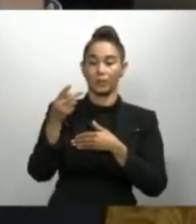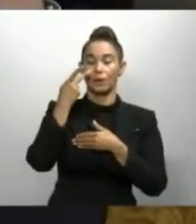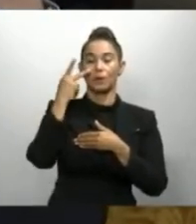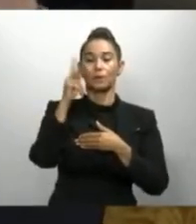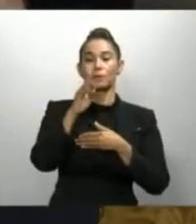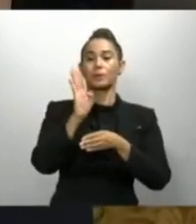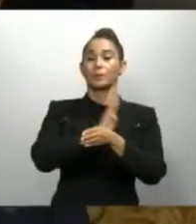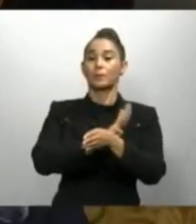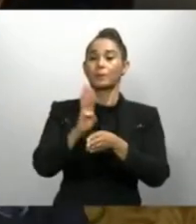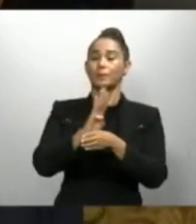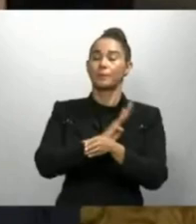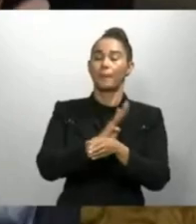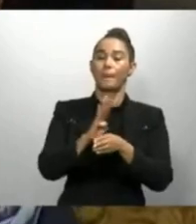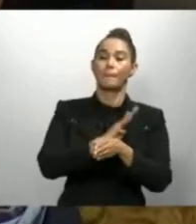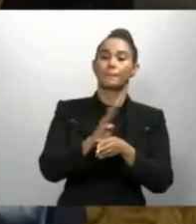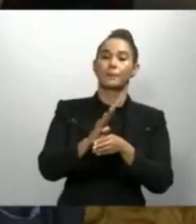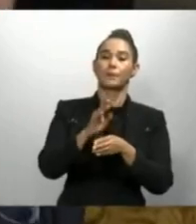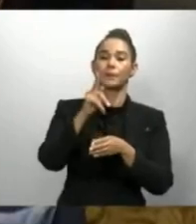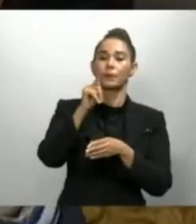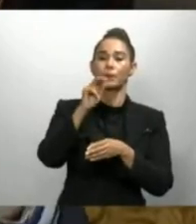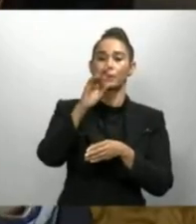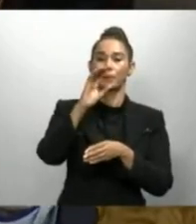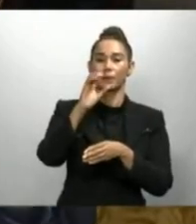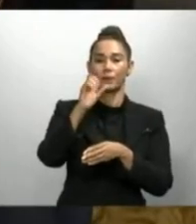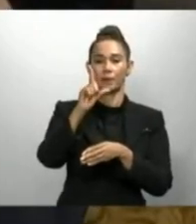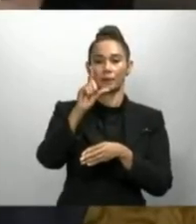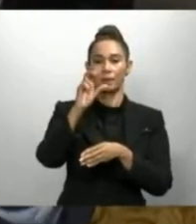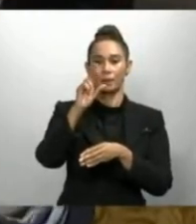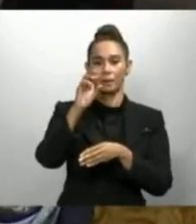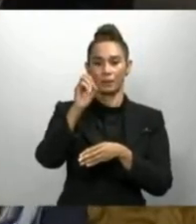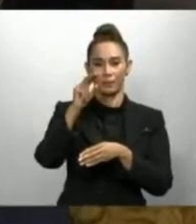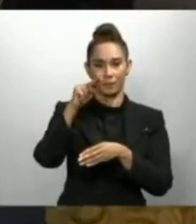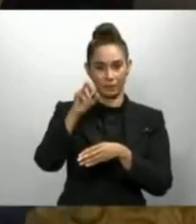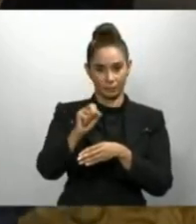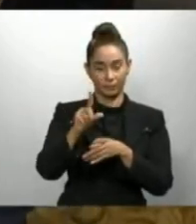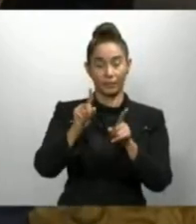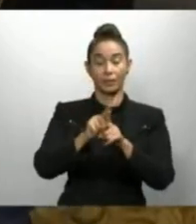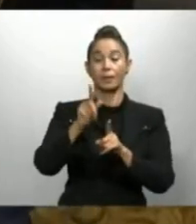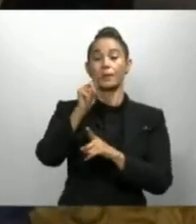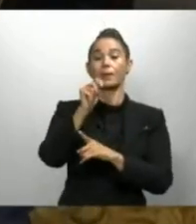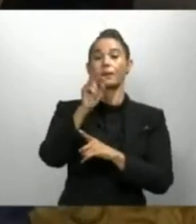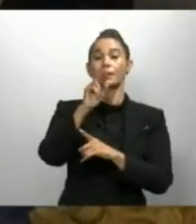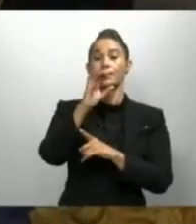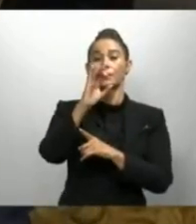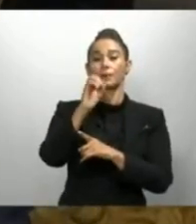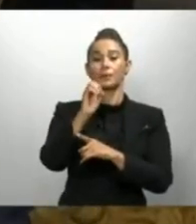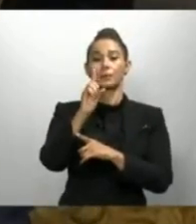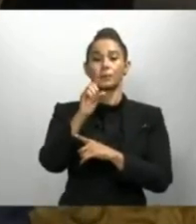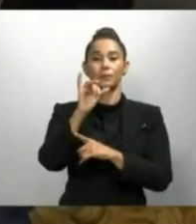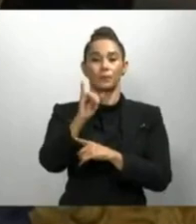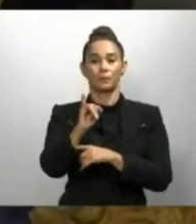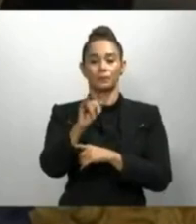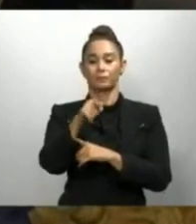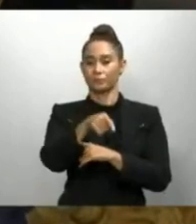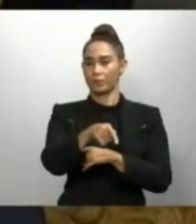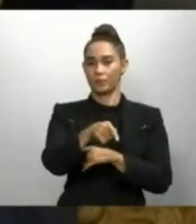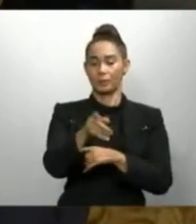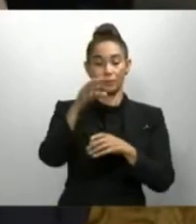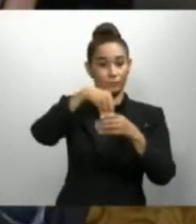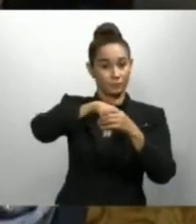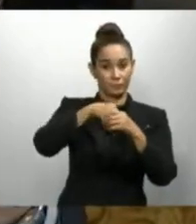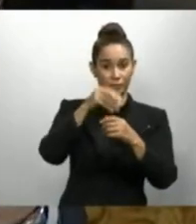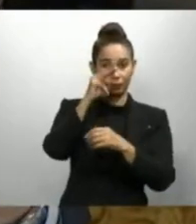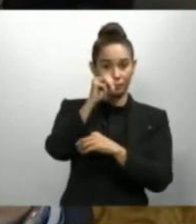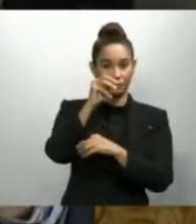en Barahona son Triculí y Clerén, que en este caso no tenían presencia de metanol, pero